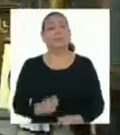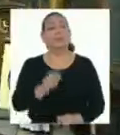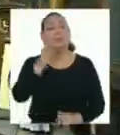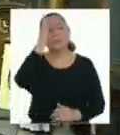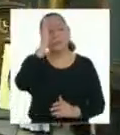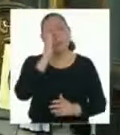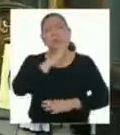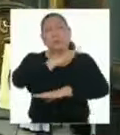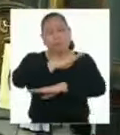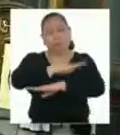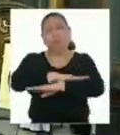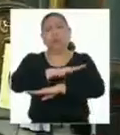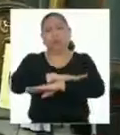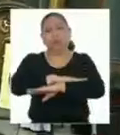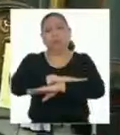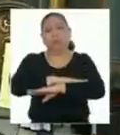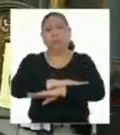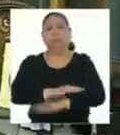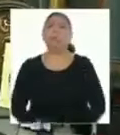bueno,